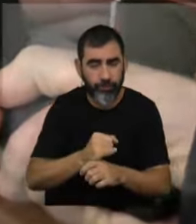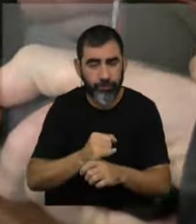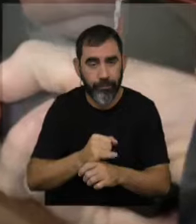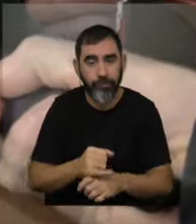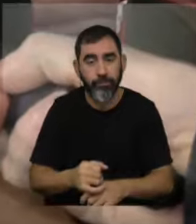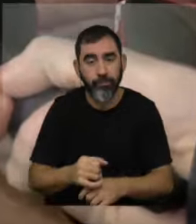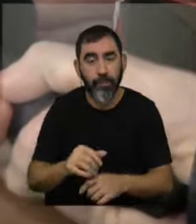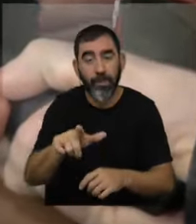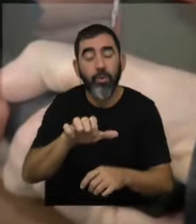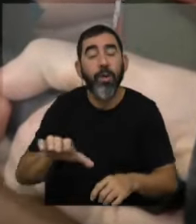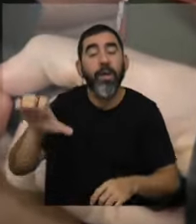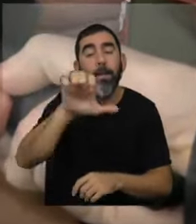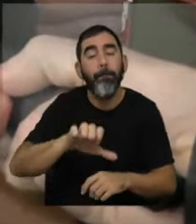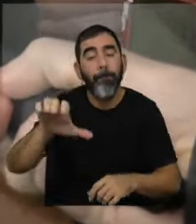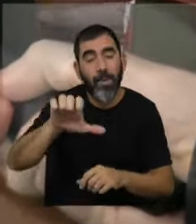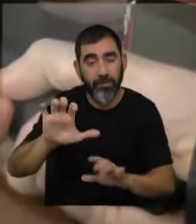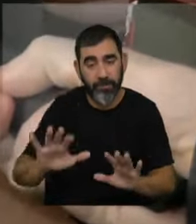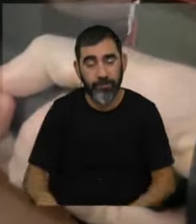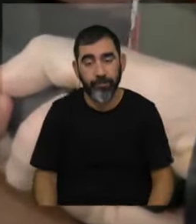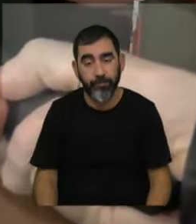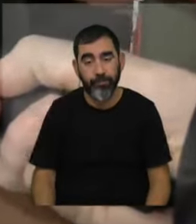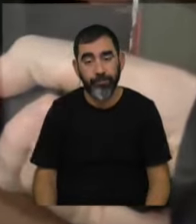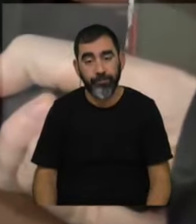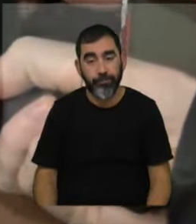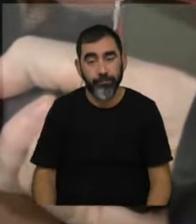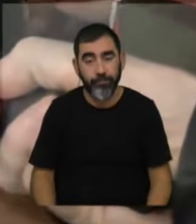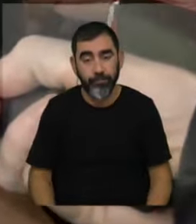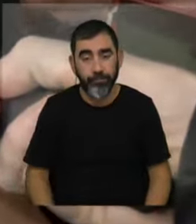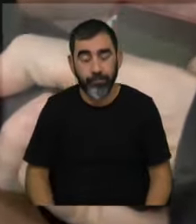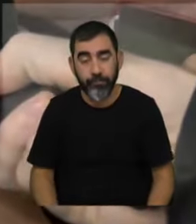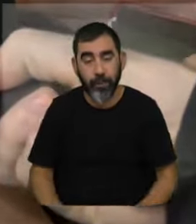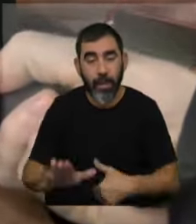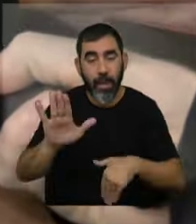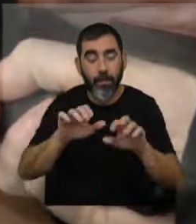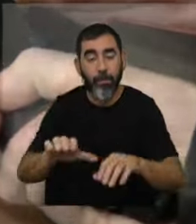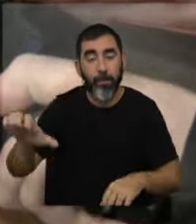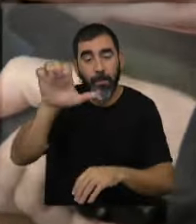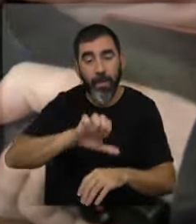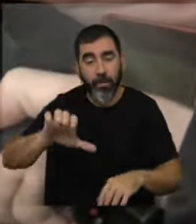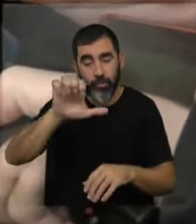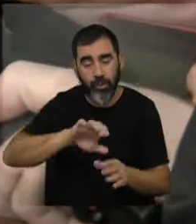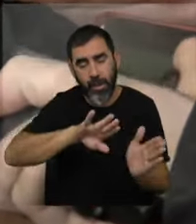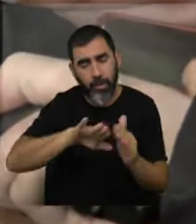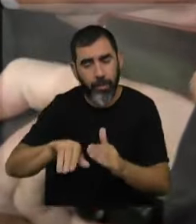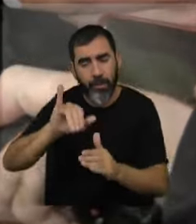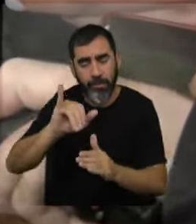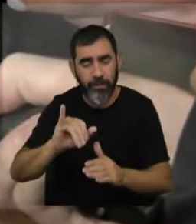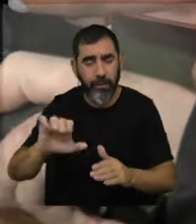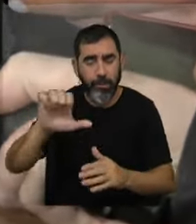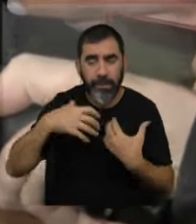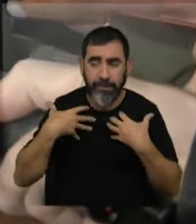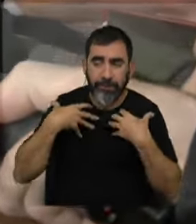cuales son empresas no este y hoy en día la mayoría de las empresas independientemente que sean empresas de